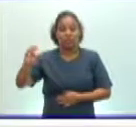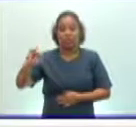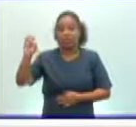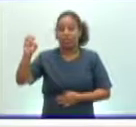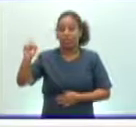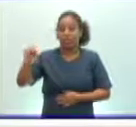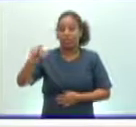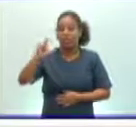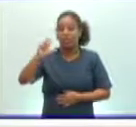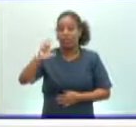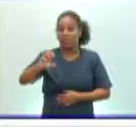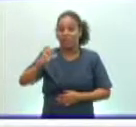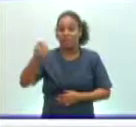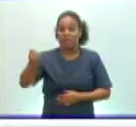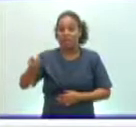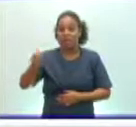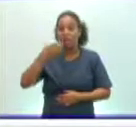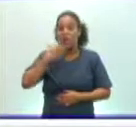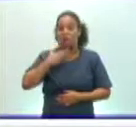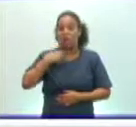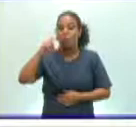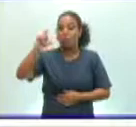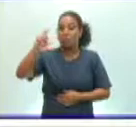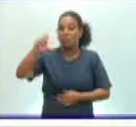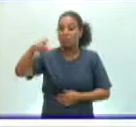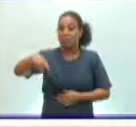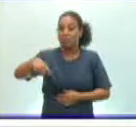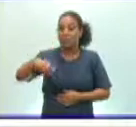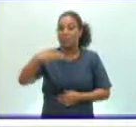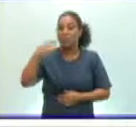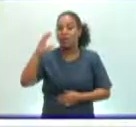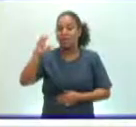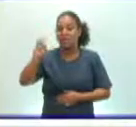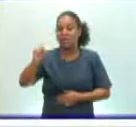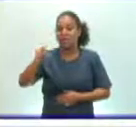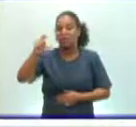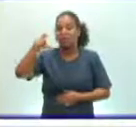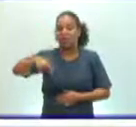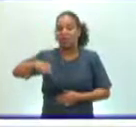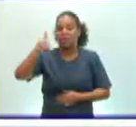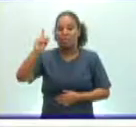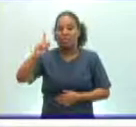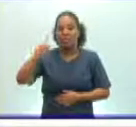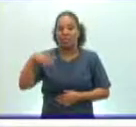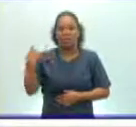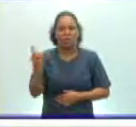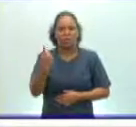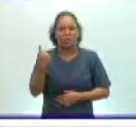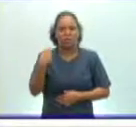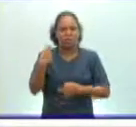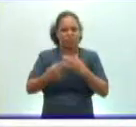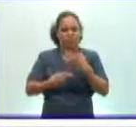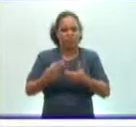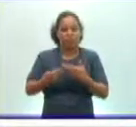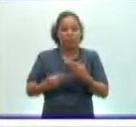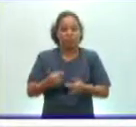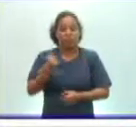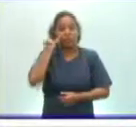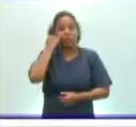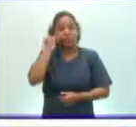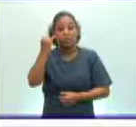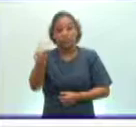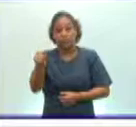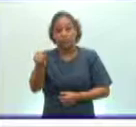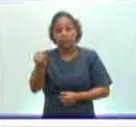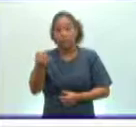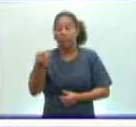EA como el segmento CG es al segmento GD. ¿Qué es lo primero que vamos a hacer? identificar